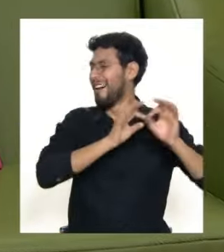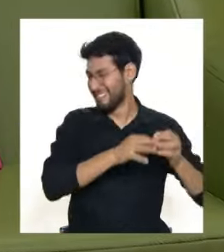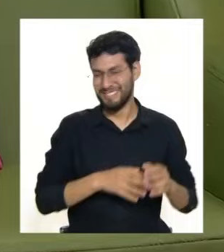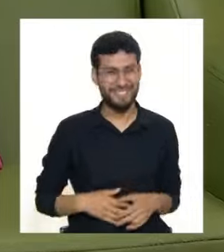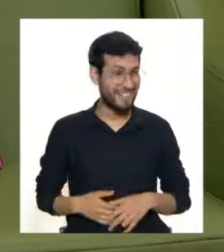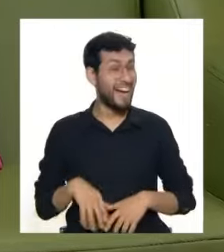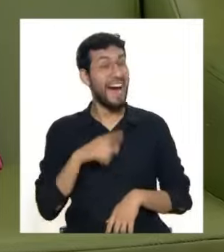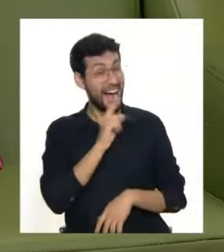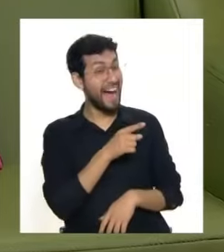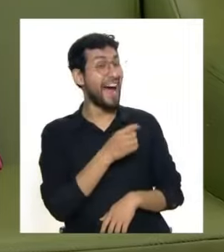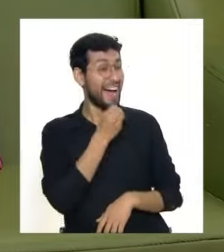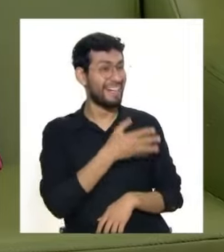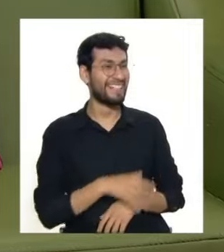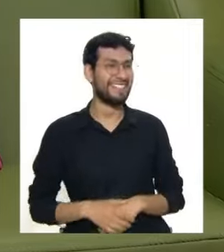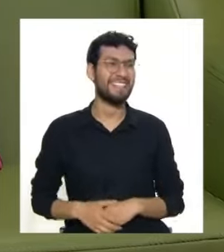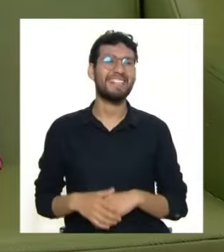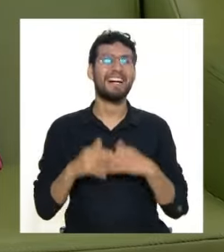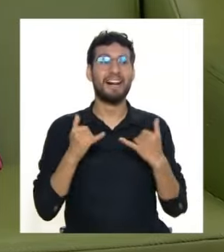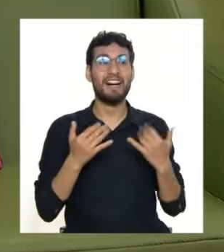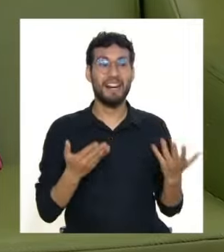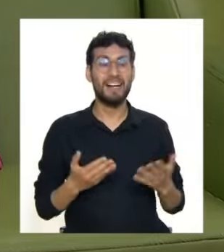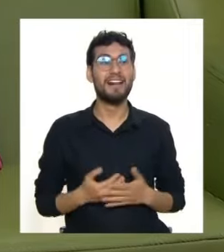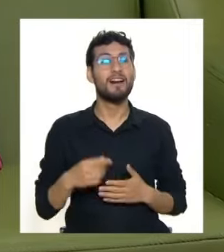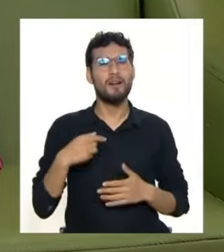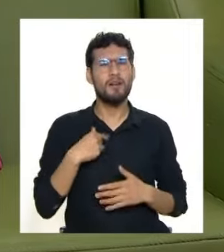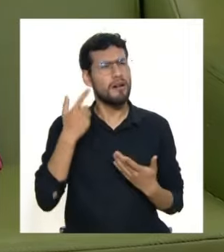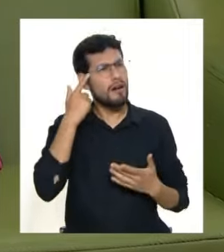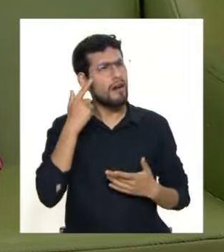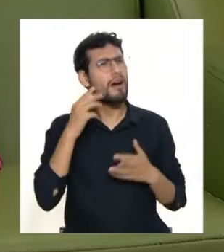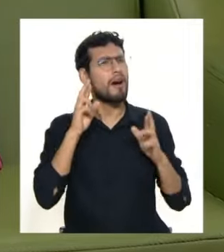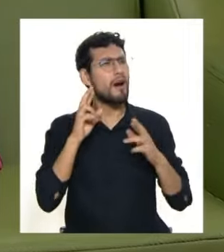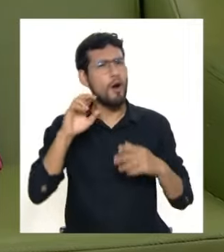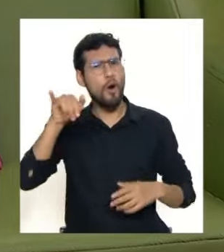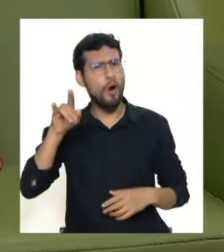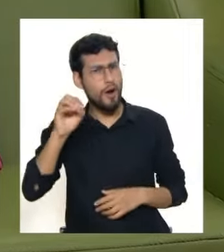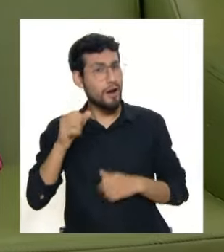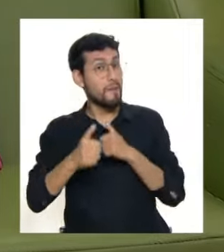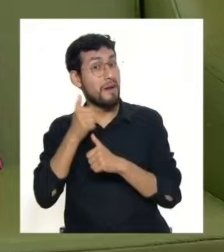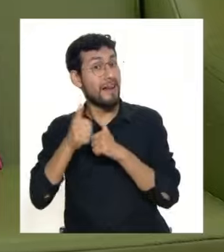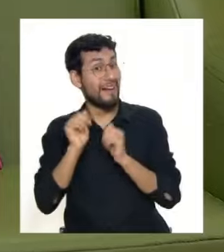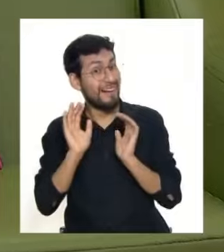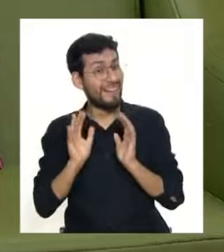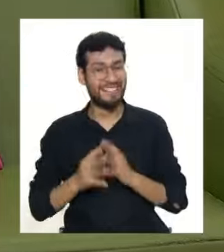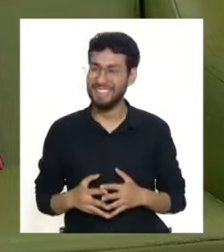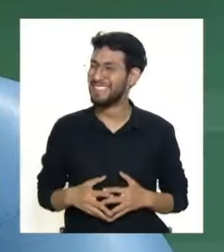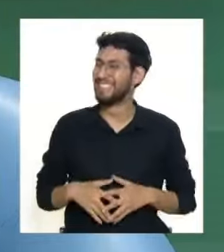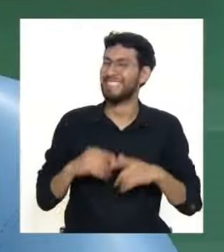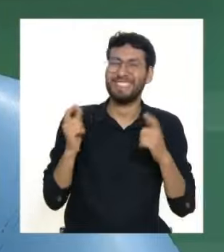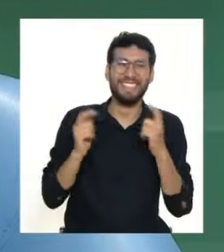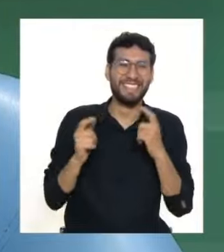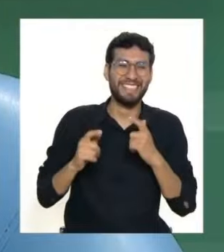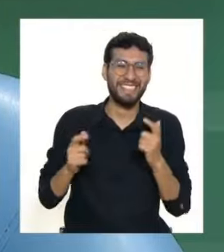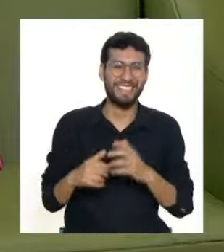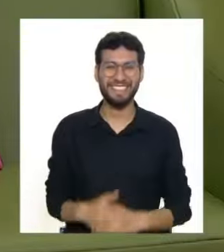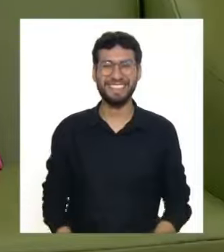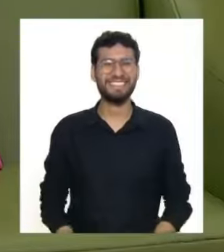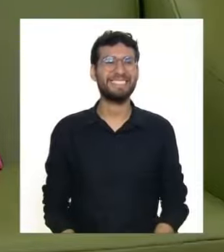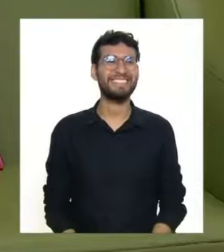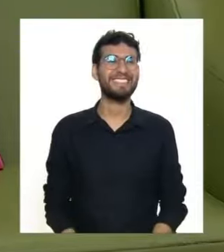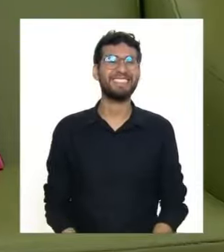Está buena esa, porque hay veces que uno ve a Julio y dice, concho, se espera un Julio peligroso. Depende cómo esté